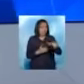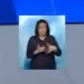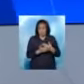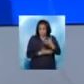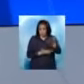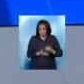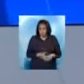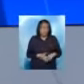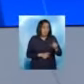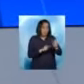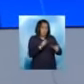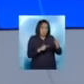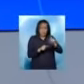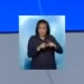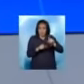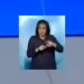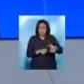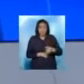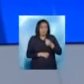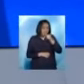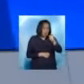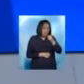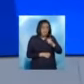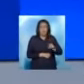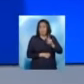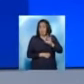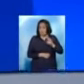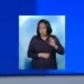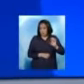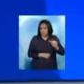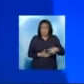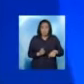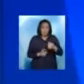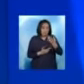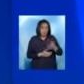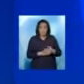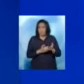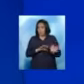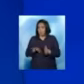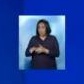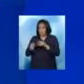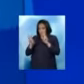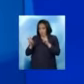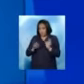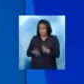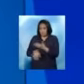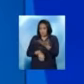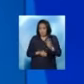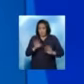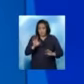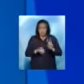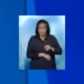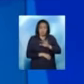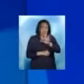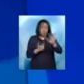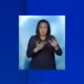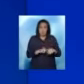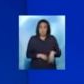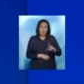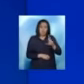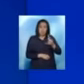Avenida al Arco y muchísimas gracias también a Victoria Laura. Perdón, Laura, por esta transmisión. Vamos a cambiar de tema ahora, amigos, a las 12:58. Ricardo